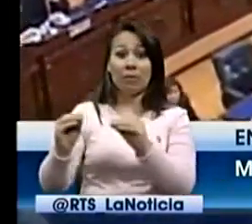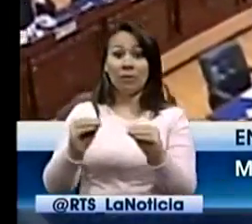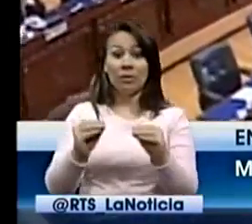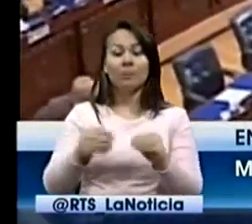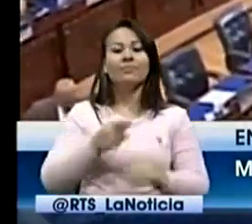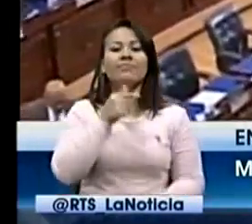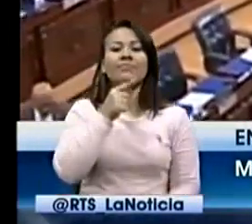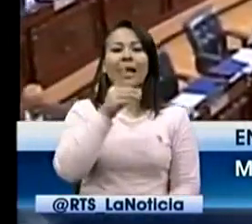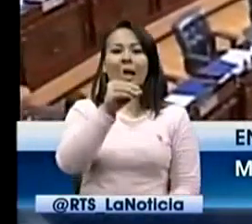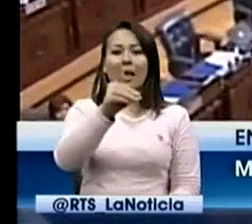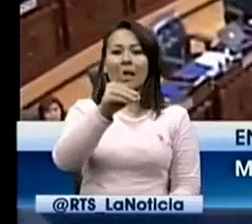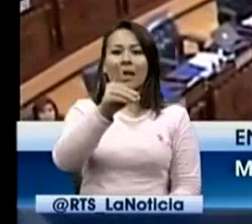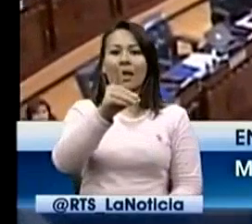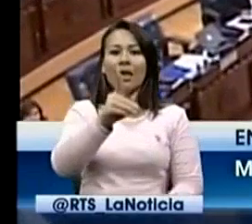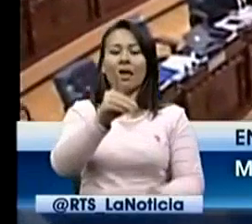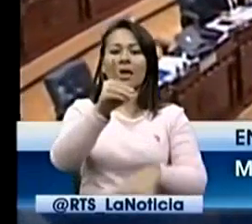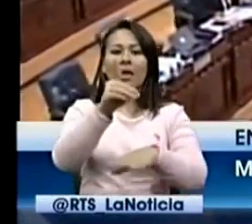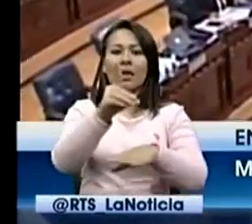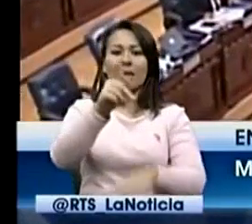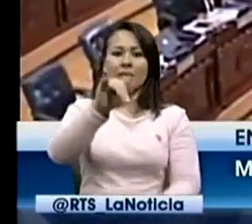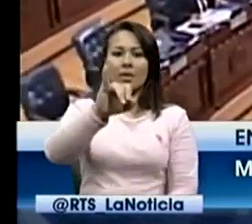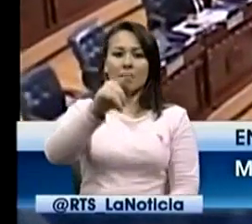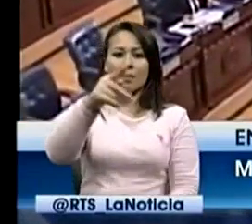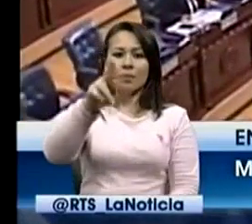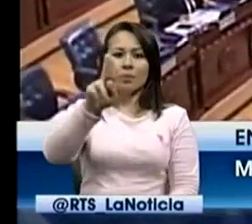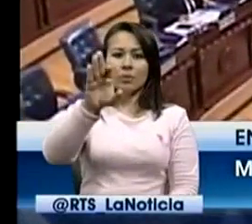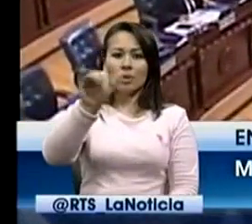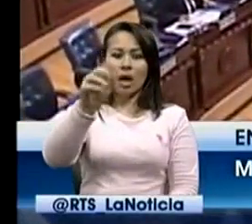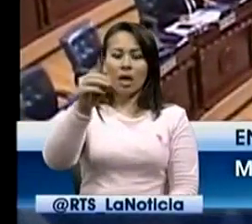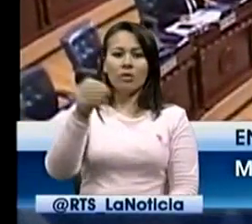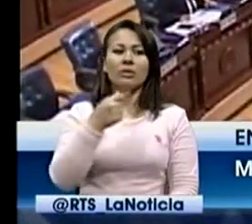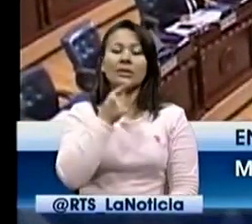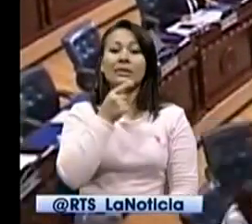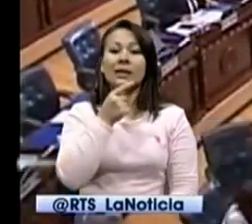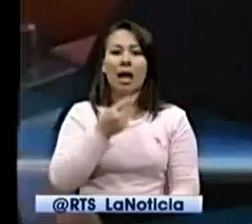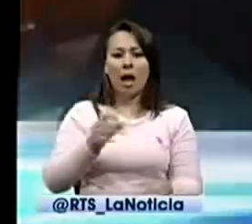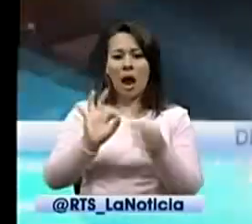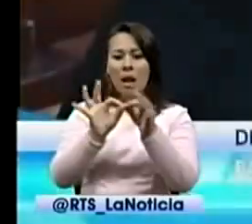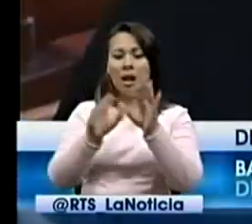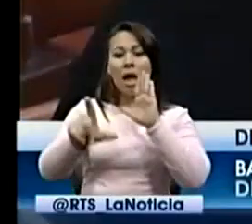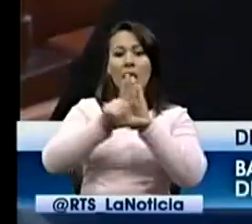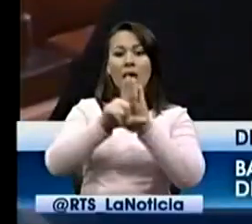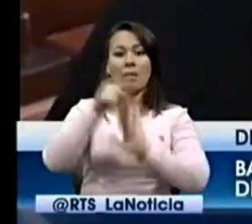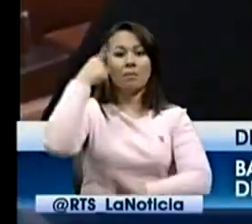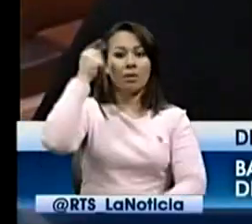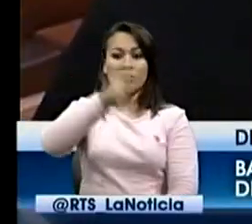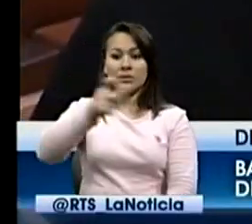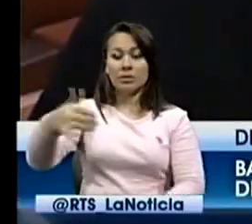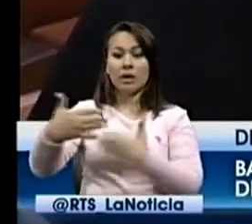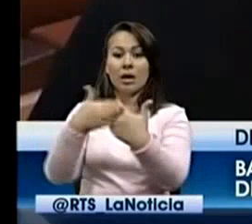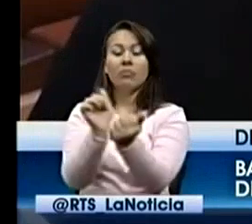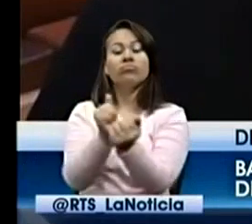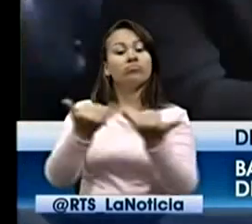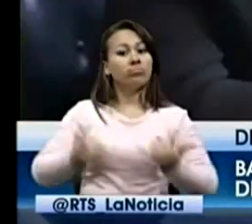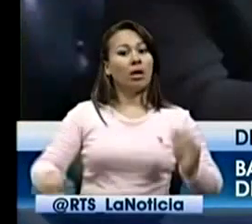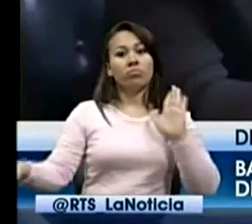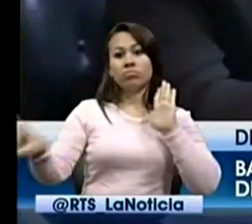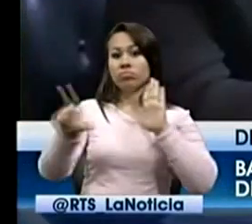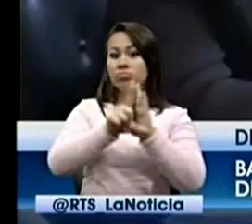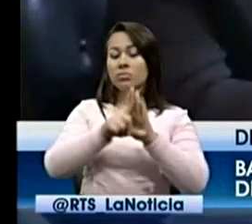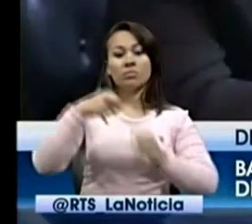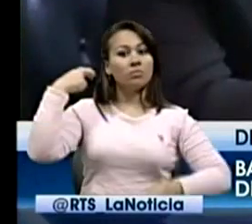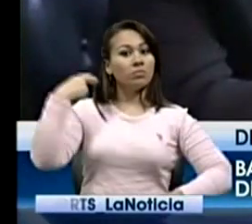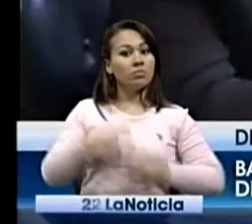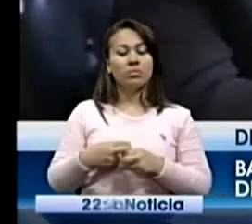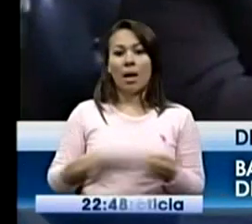los diputados no hablan de realizar reformas a la ley penitenciaria a fin de endurecer las medidas en los recintos carcelarios y evitar que se